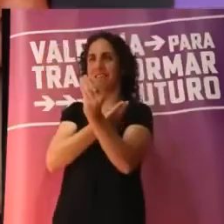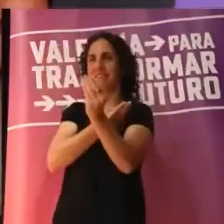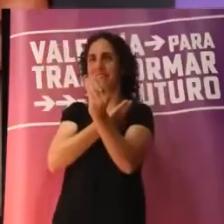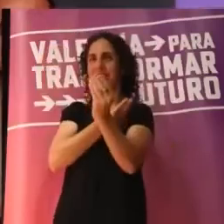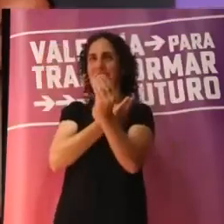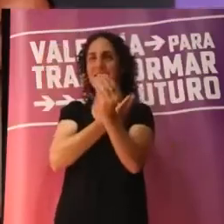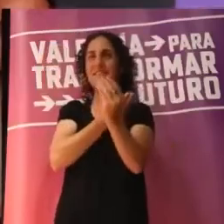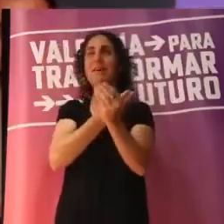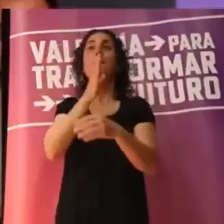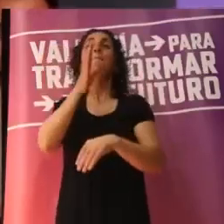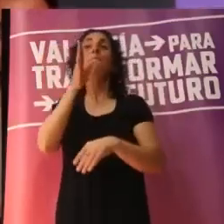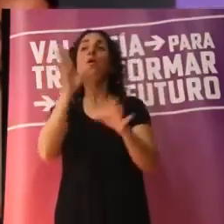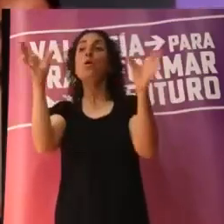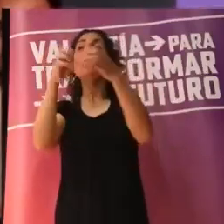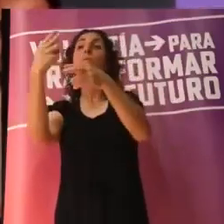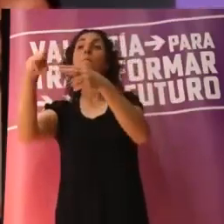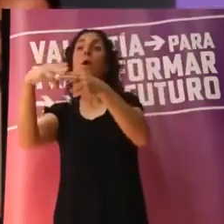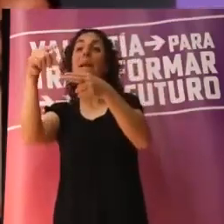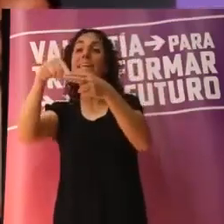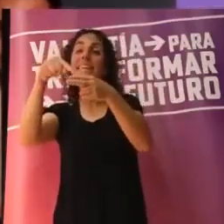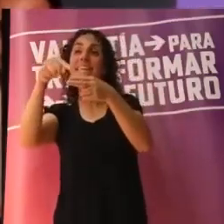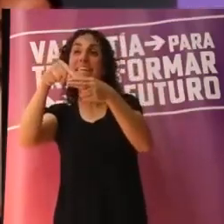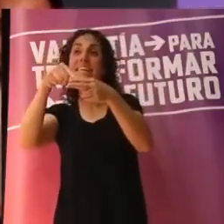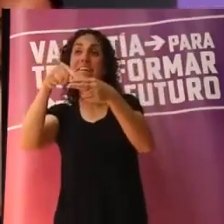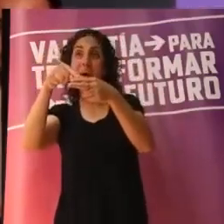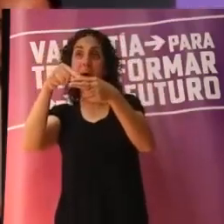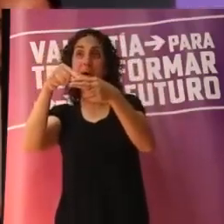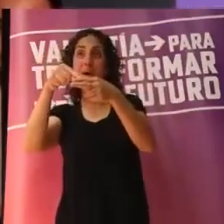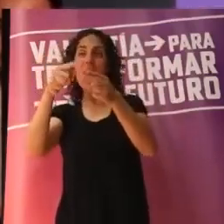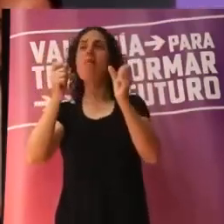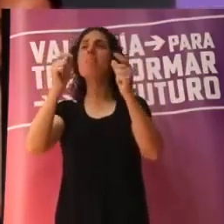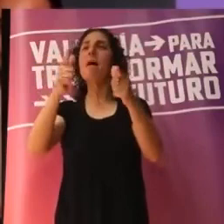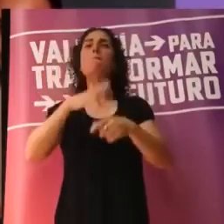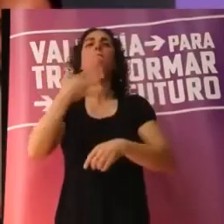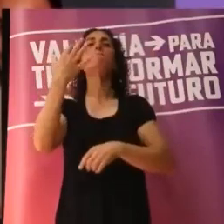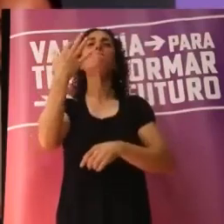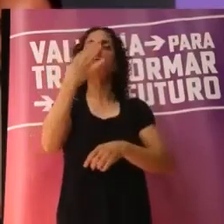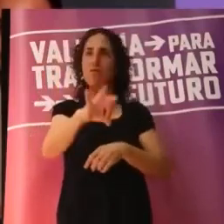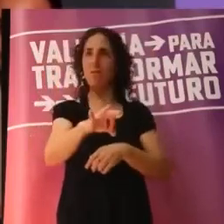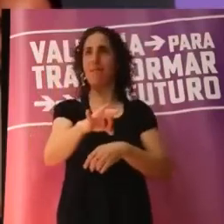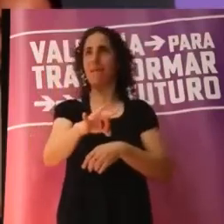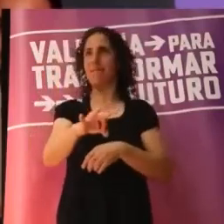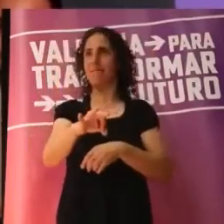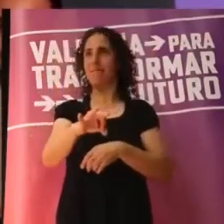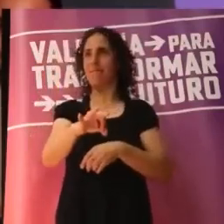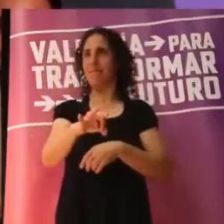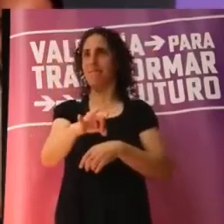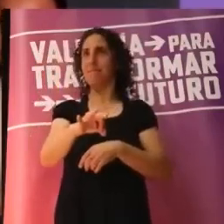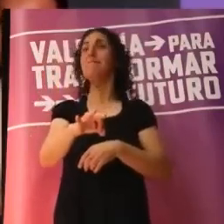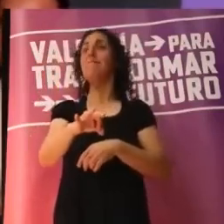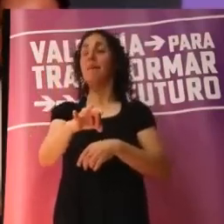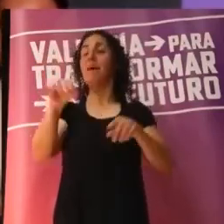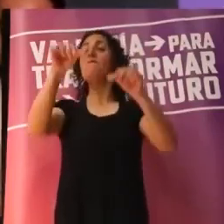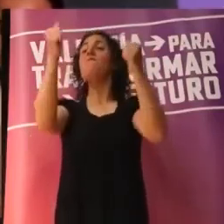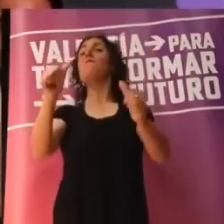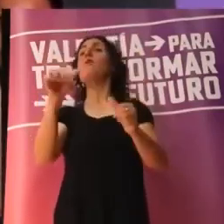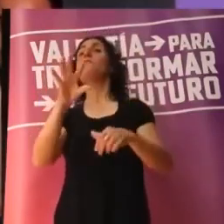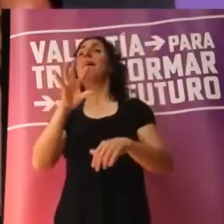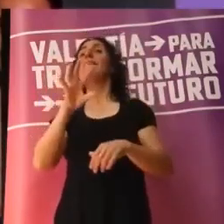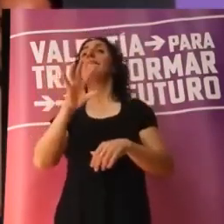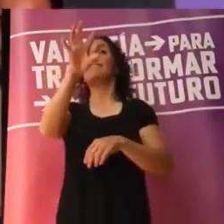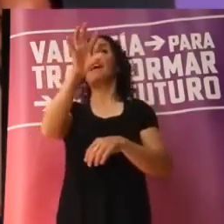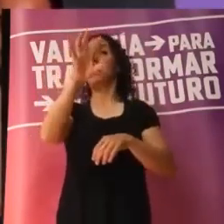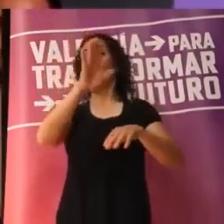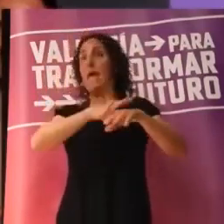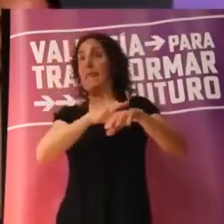una formación política que teje la posibilidad de que haya una dirección de Estado de izquierdas